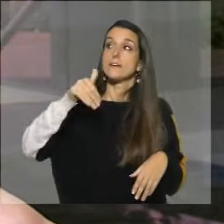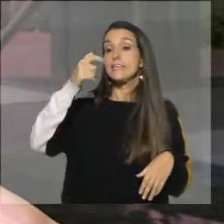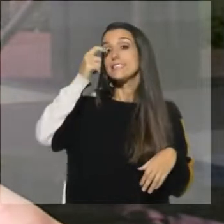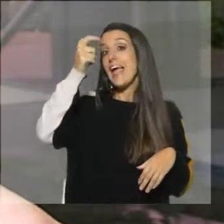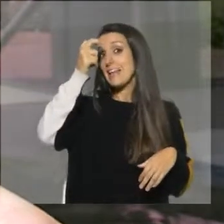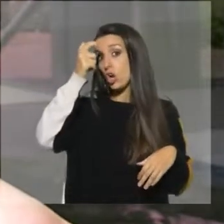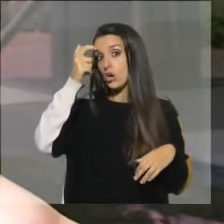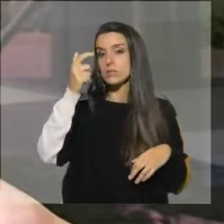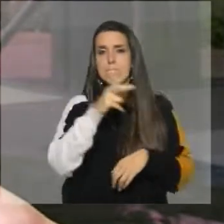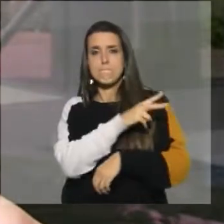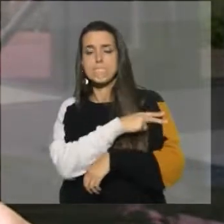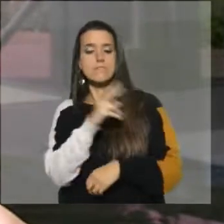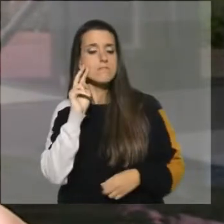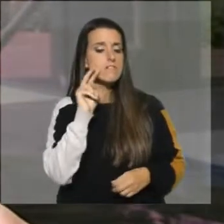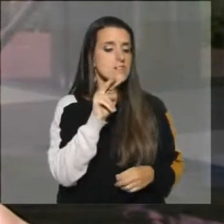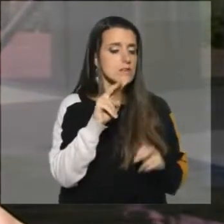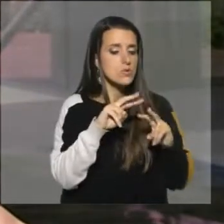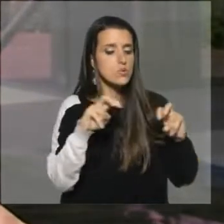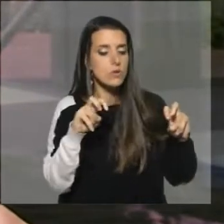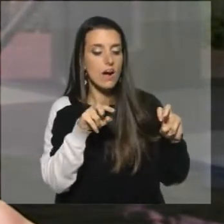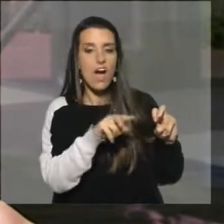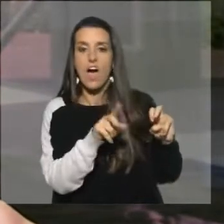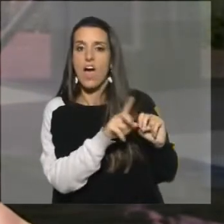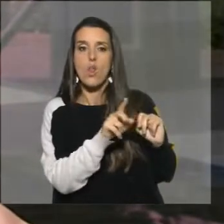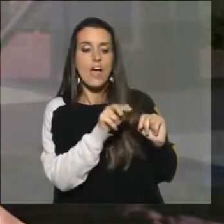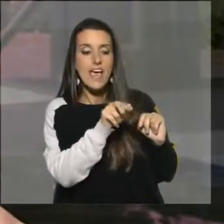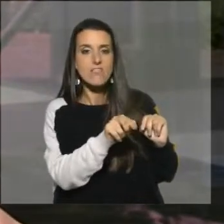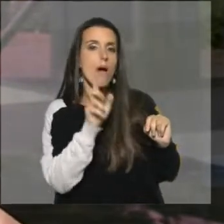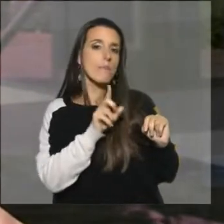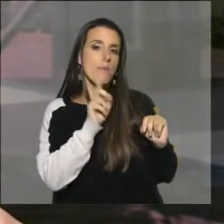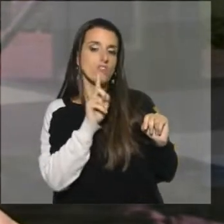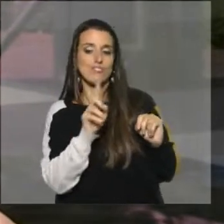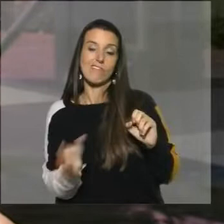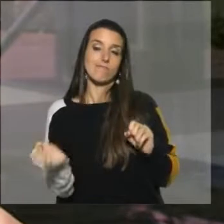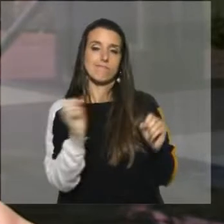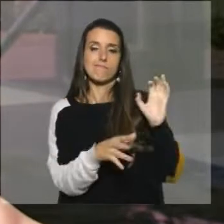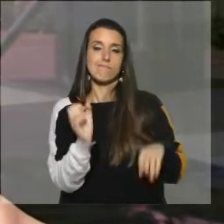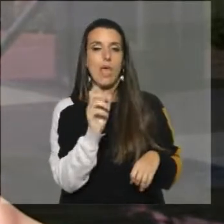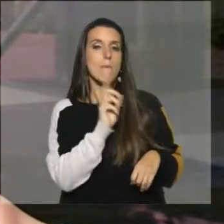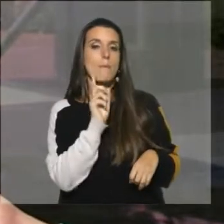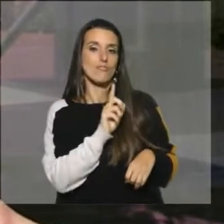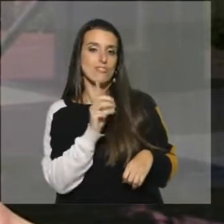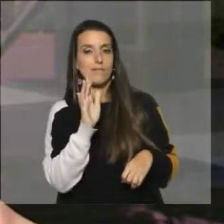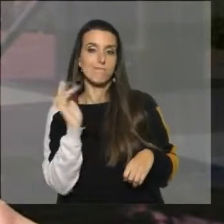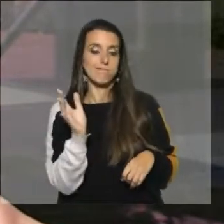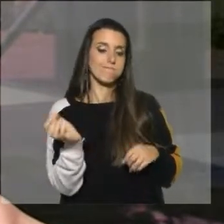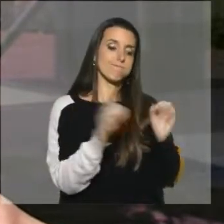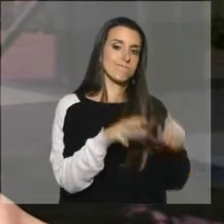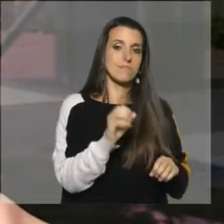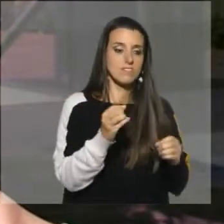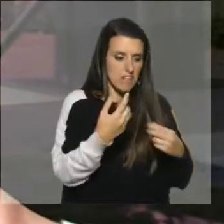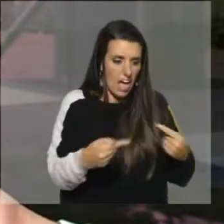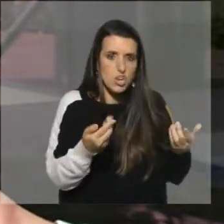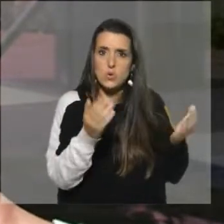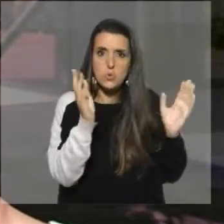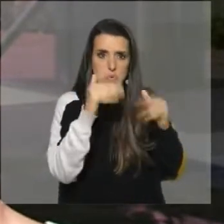planta arrojó que esos materiales fueron sin duda puestos por la mano del hombre porque son materiales extraños